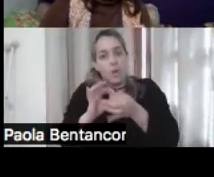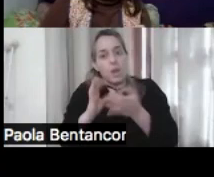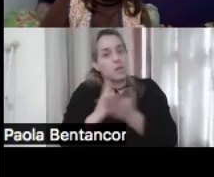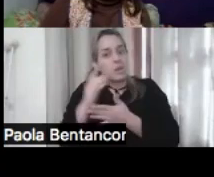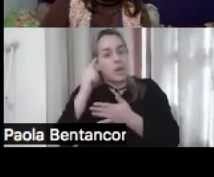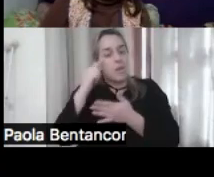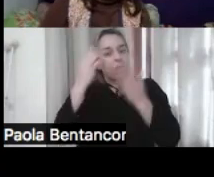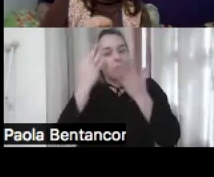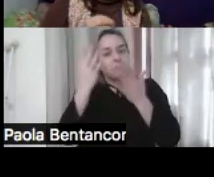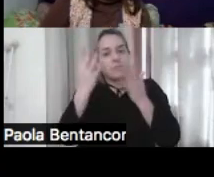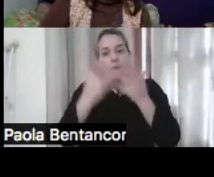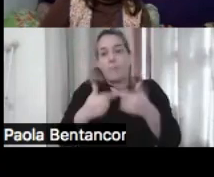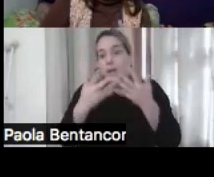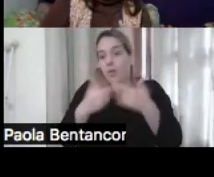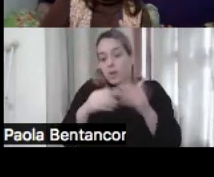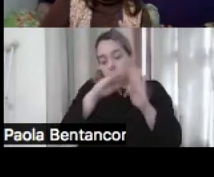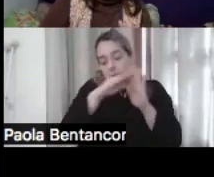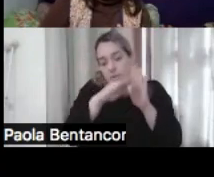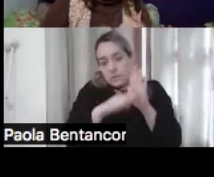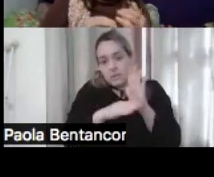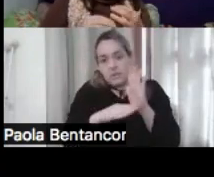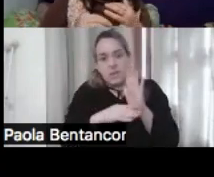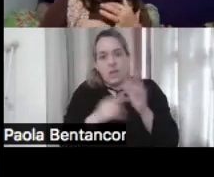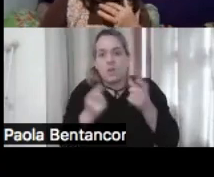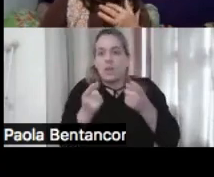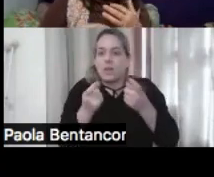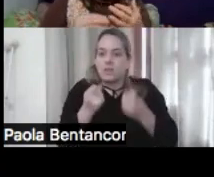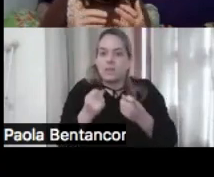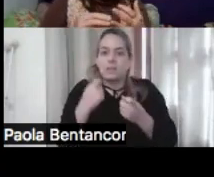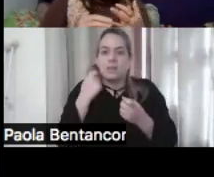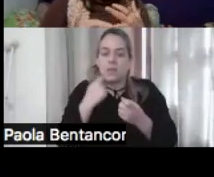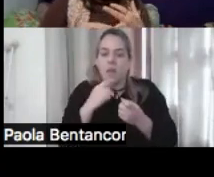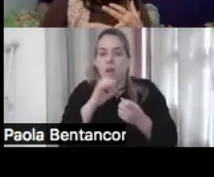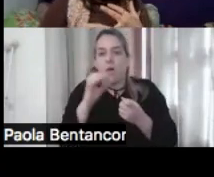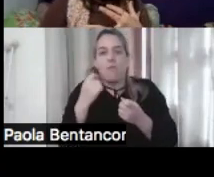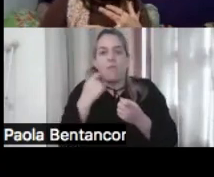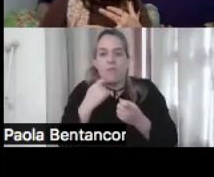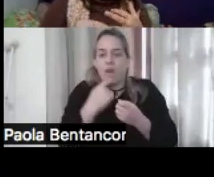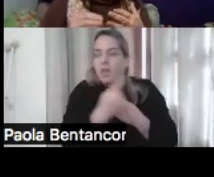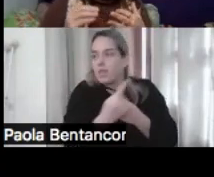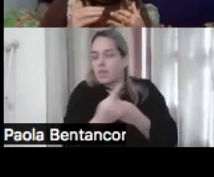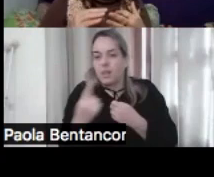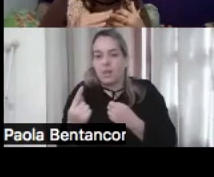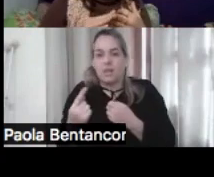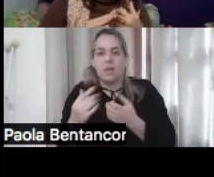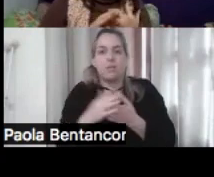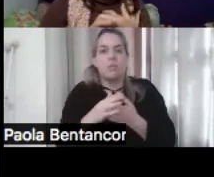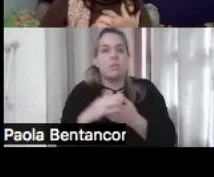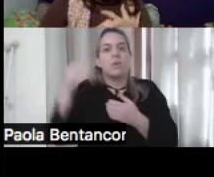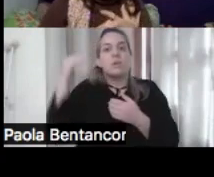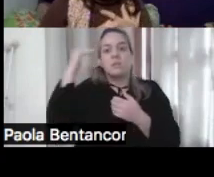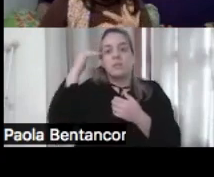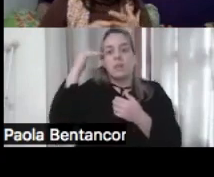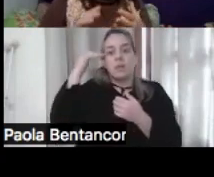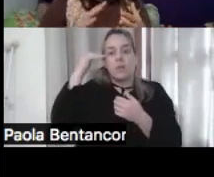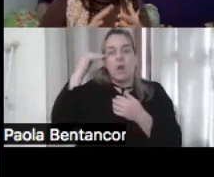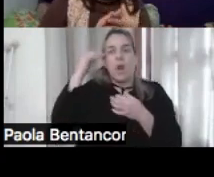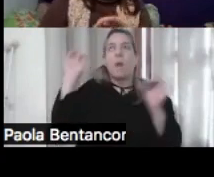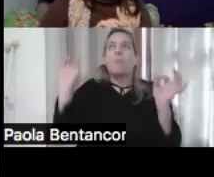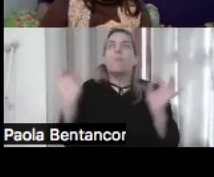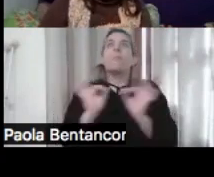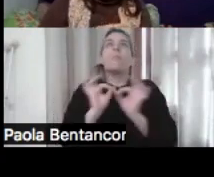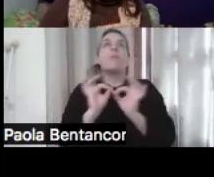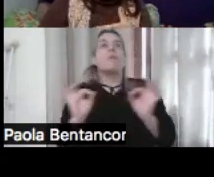para sostener la lactancia en las personas con discapacidad. La psicología, la kinesiología, la